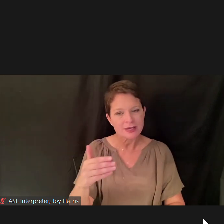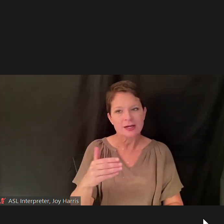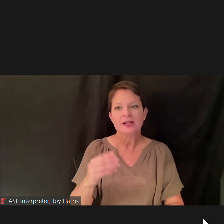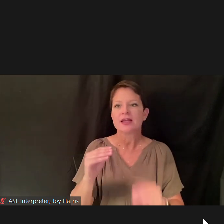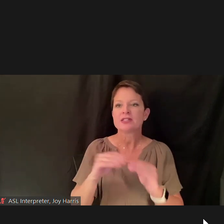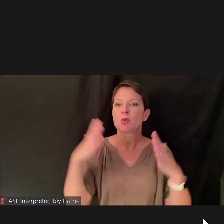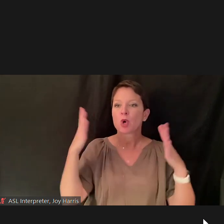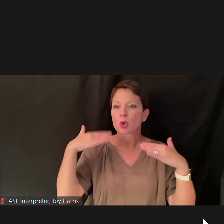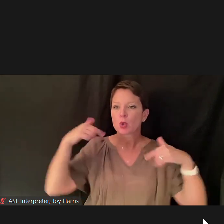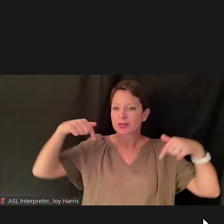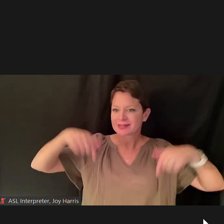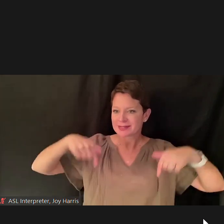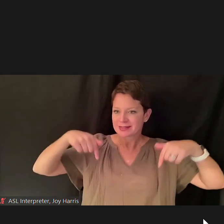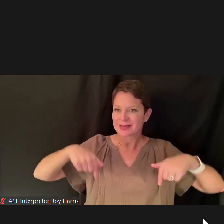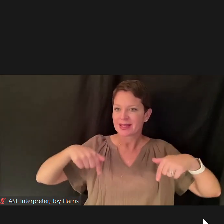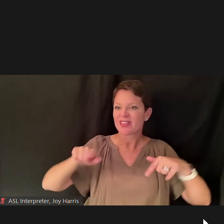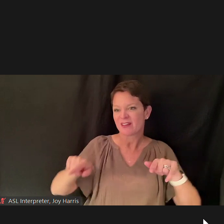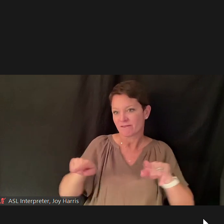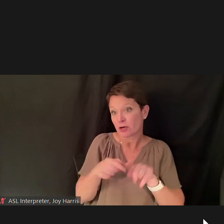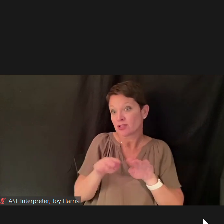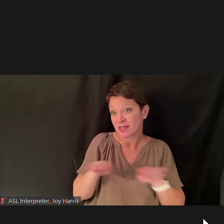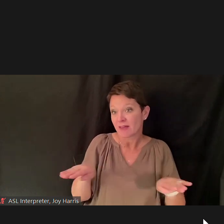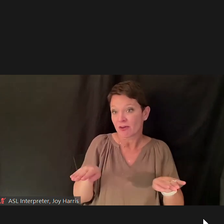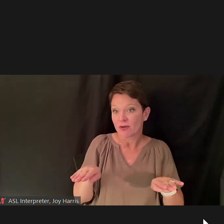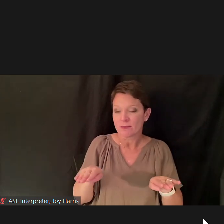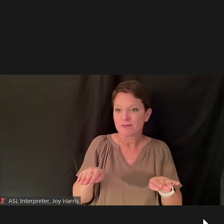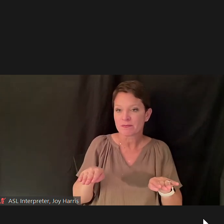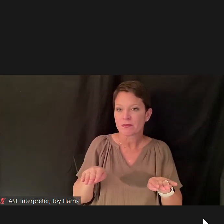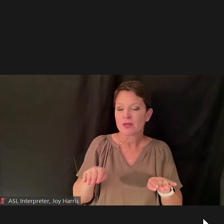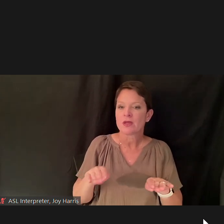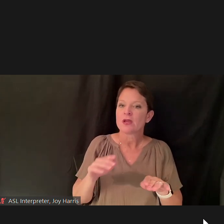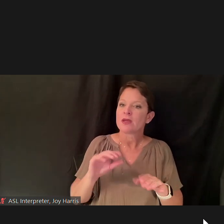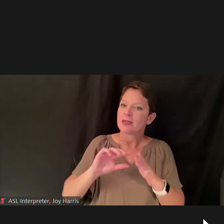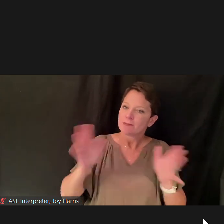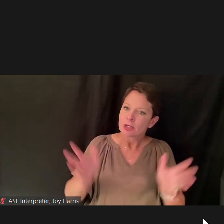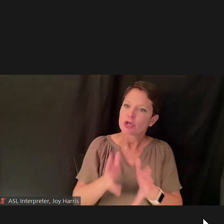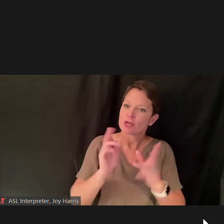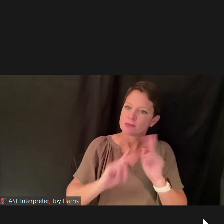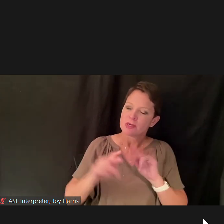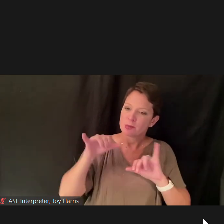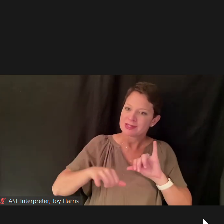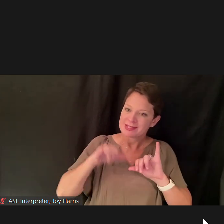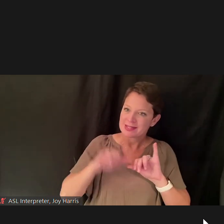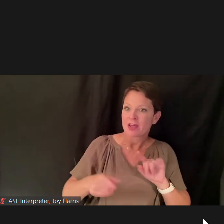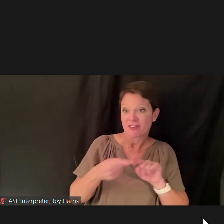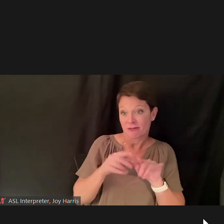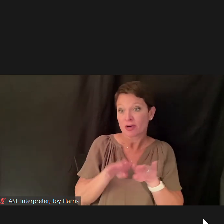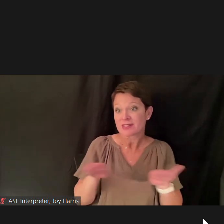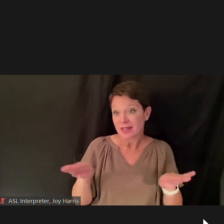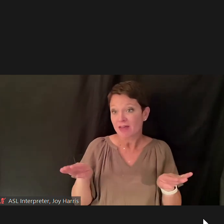Muchas veces es más fresco en las plantas bajas.